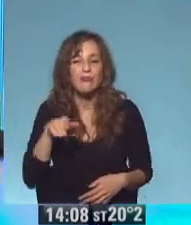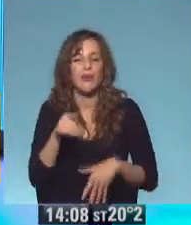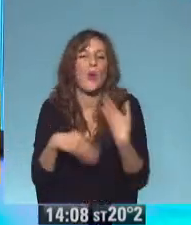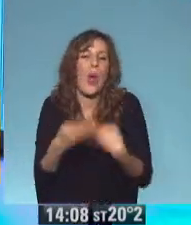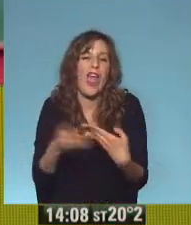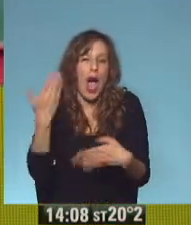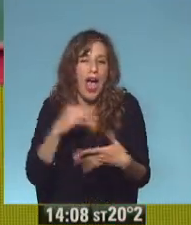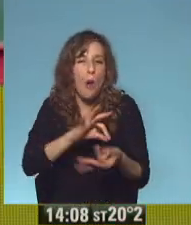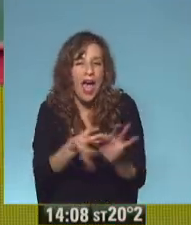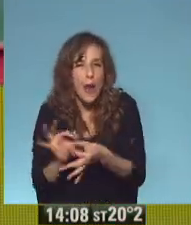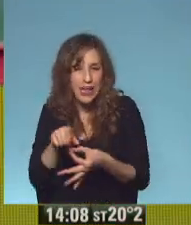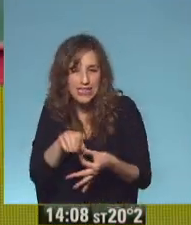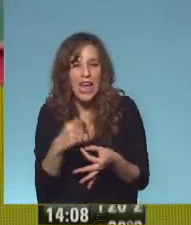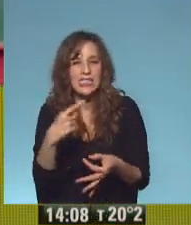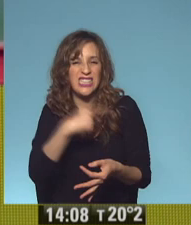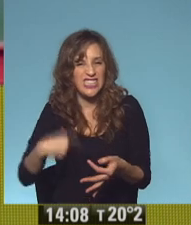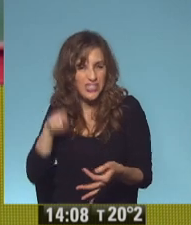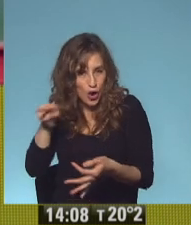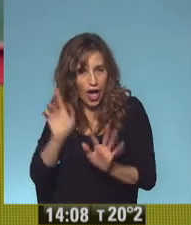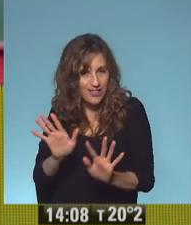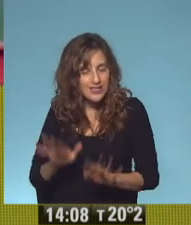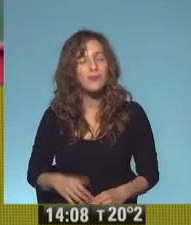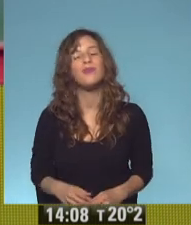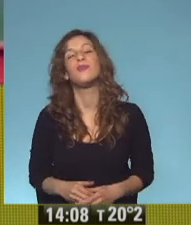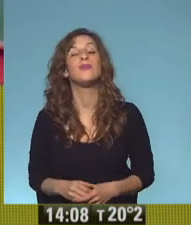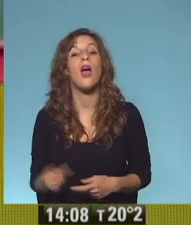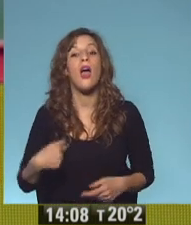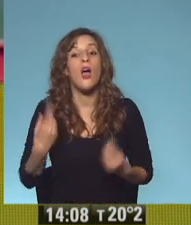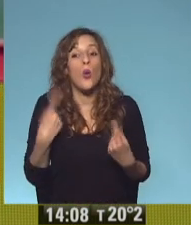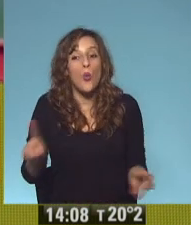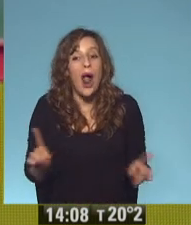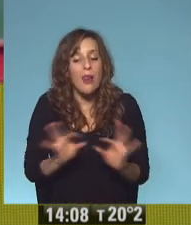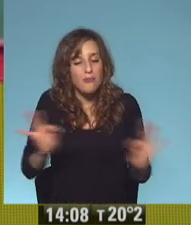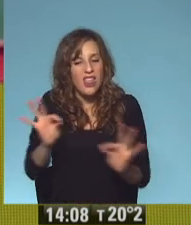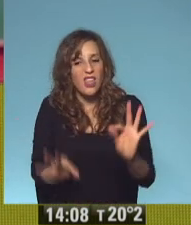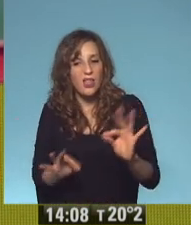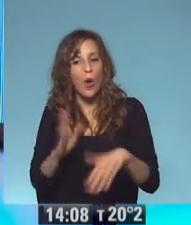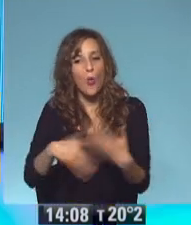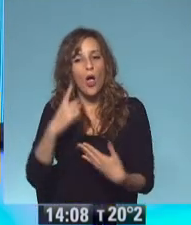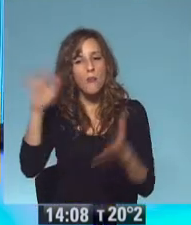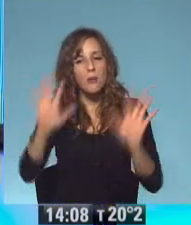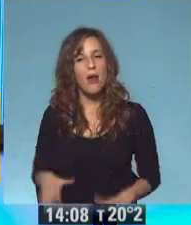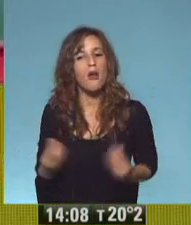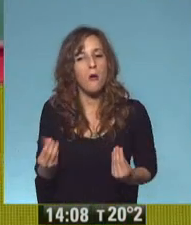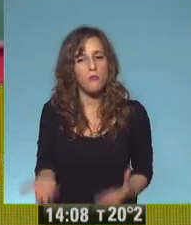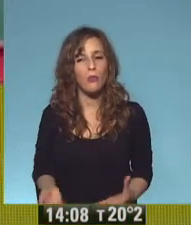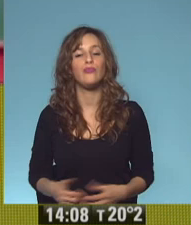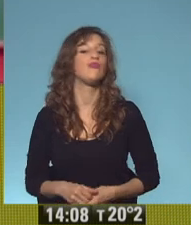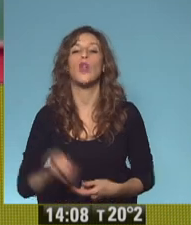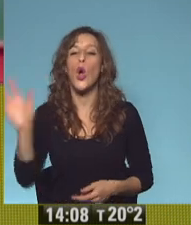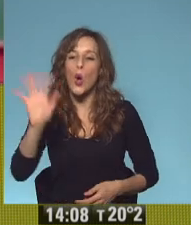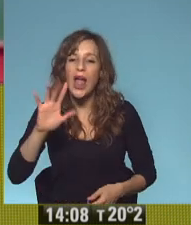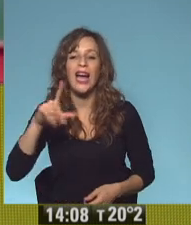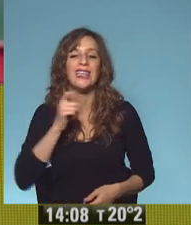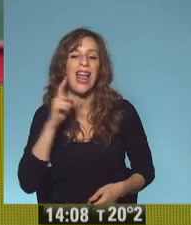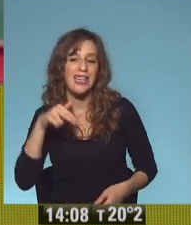Espera, ¿cuál es la pregunta? Tangram de cartulina, ¿qué medida es la ideal? Catalina era que preguntó. Catalina de Salta. Hola, Catalina de Salta,